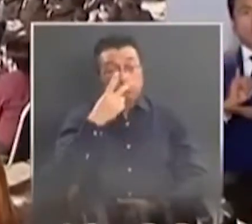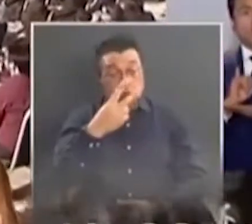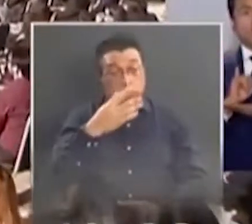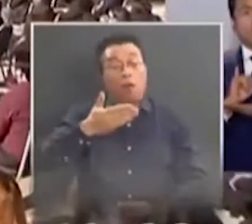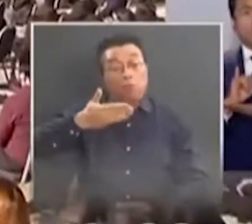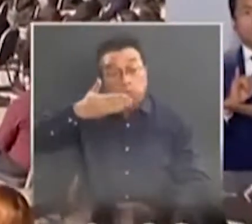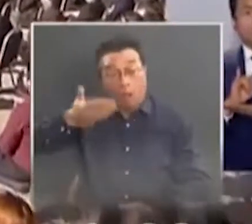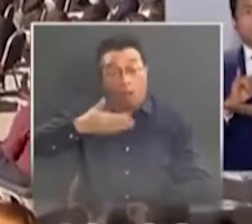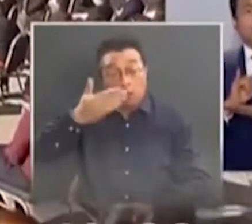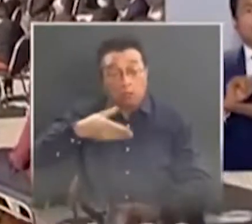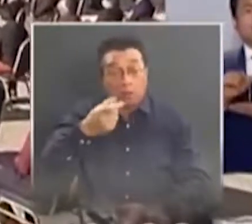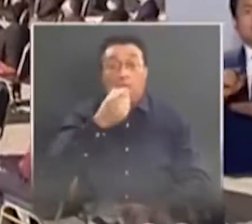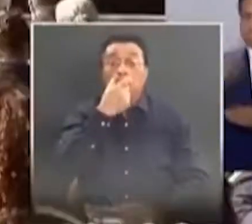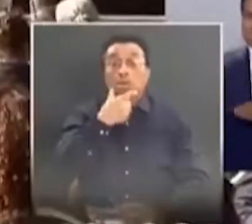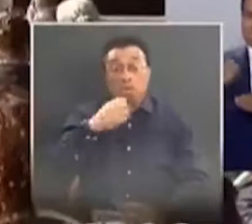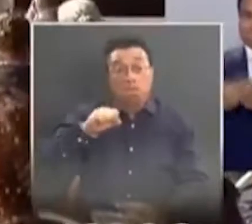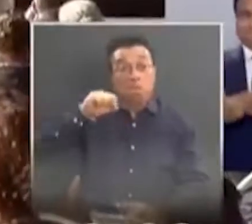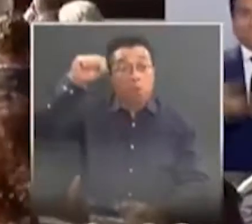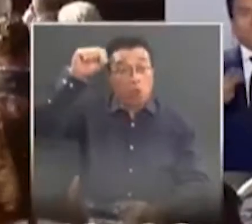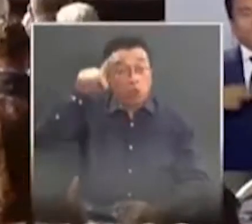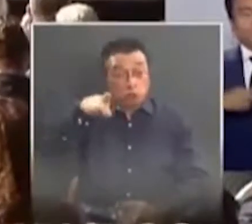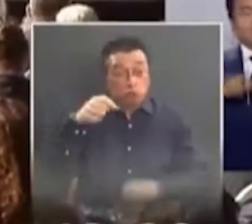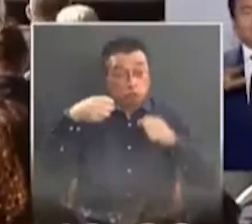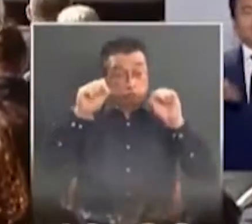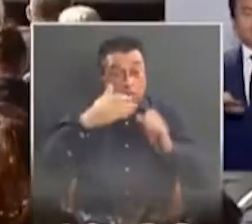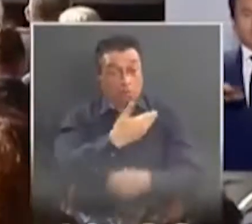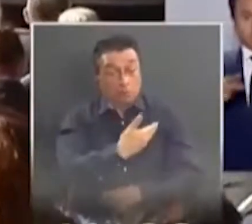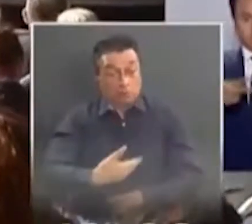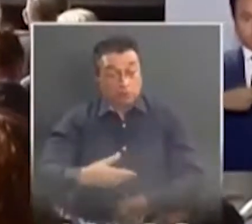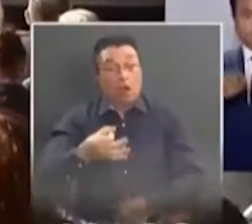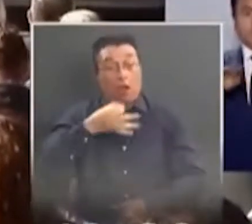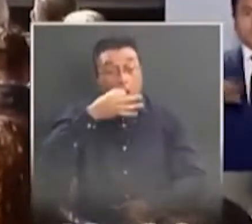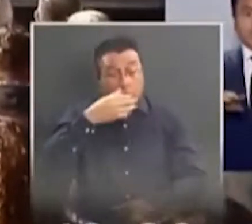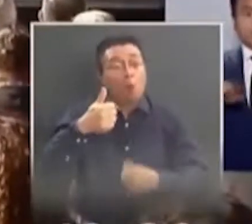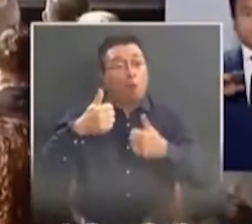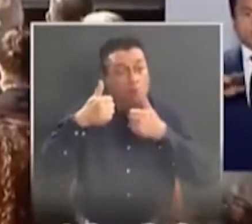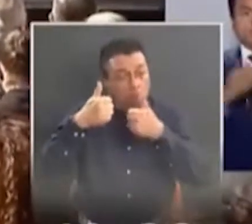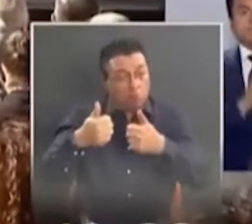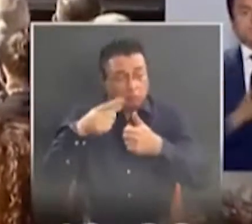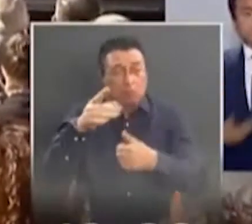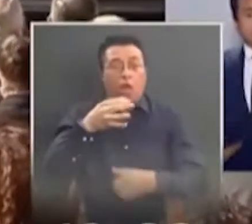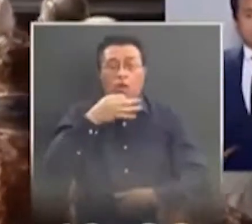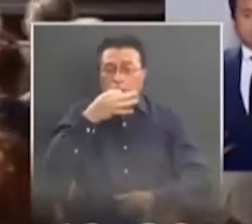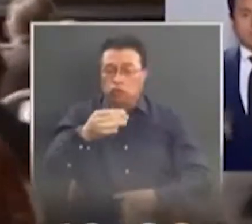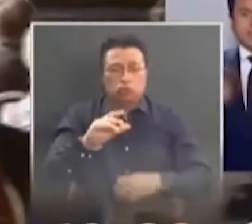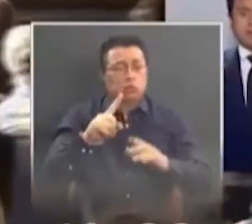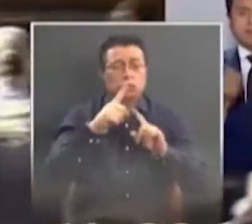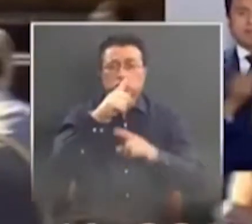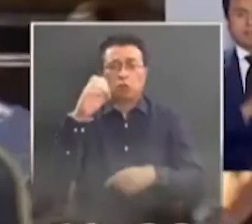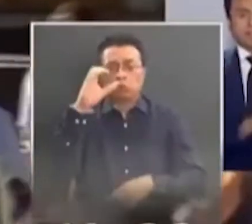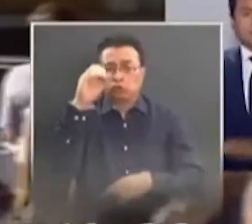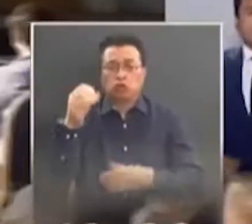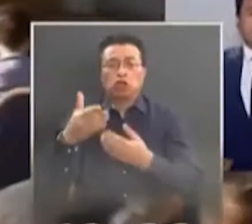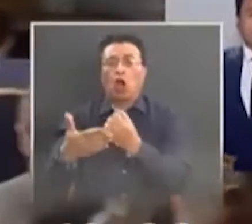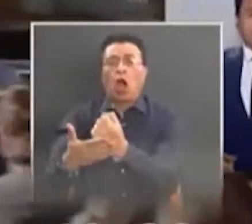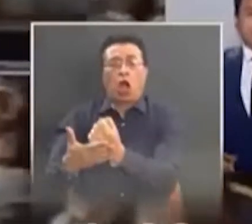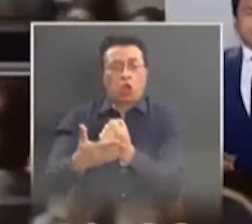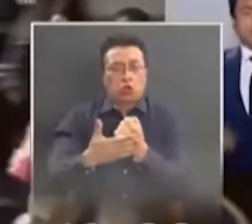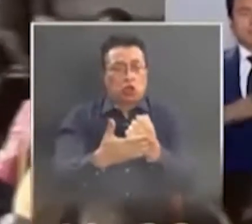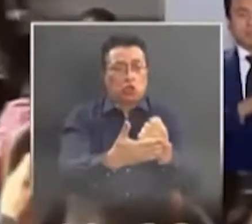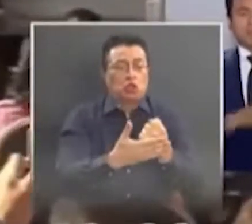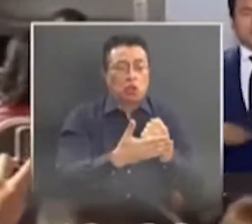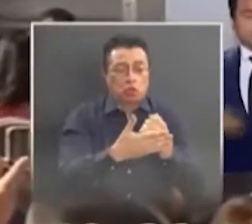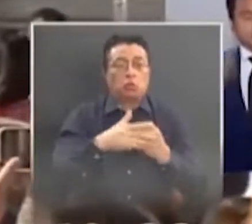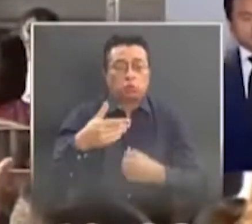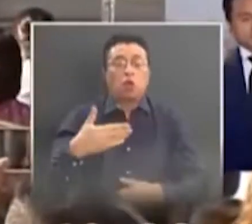quienes liderarán dichas iniciativas en el trabajo con el Congreso, los actores sociales y los gremios empresariales. La reactivación económica tras